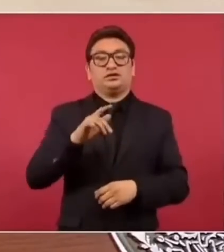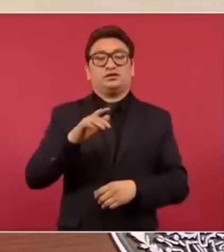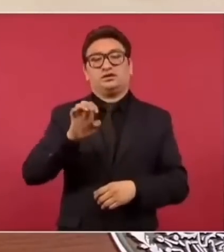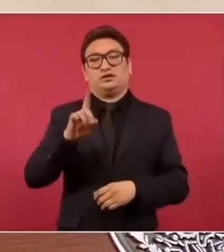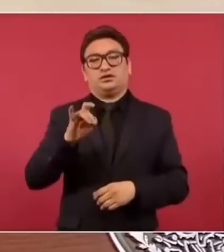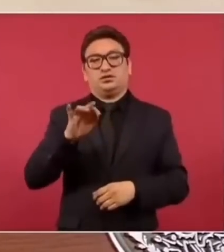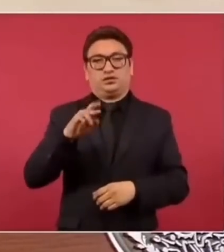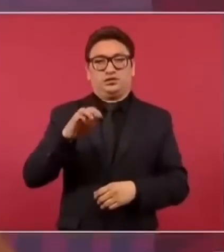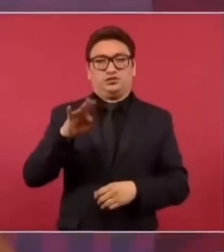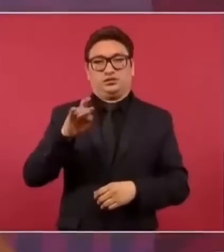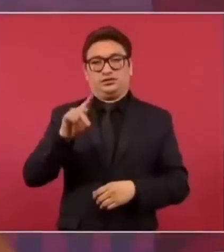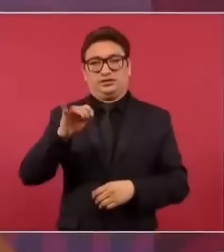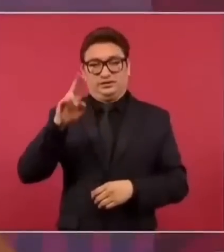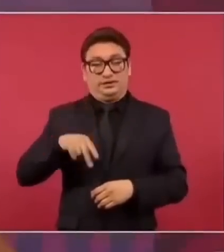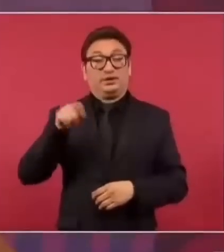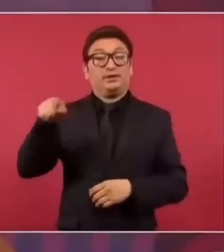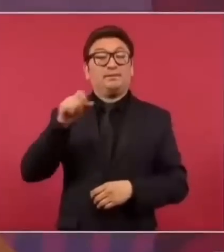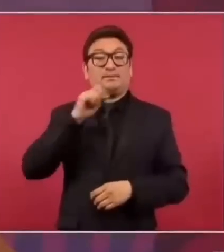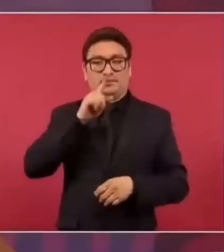de Pemex.